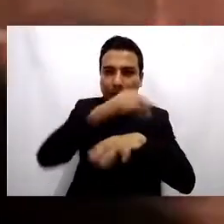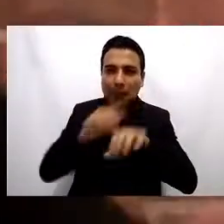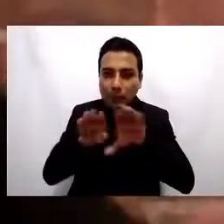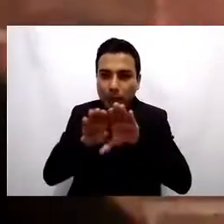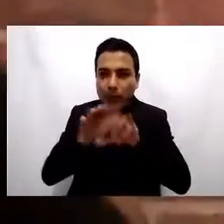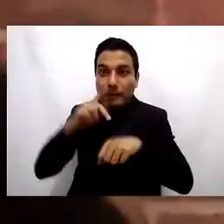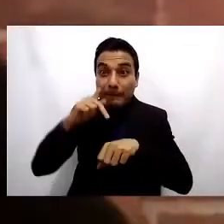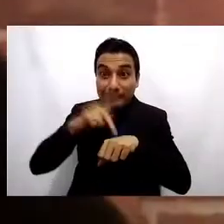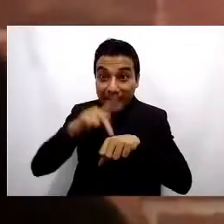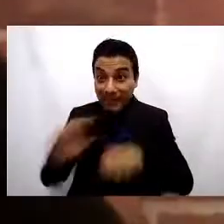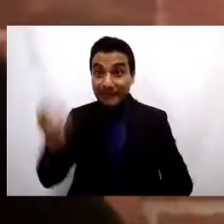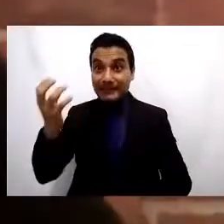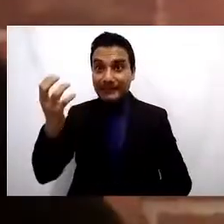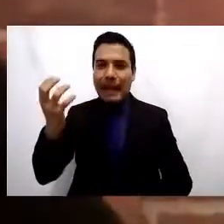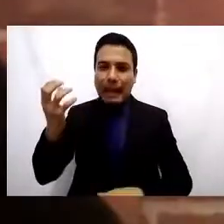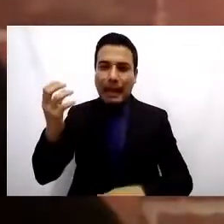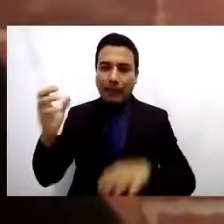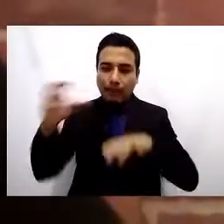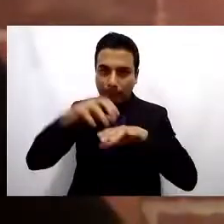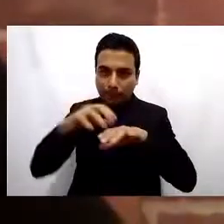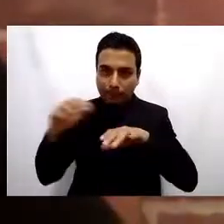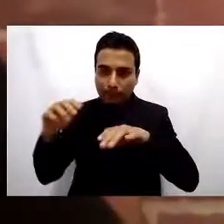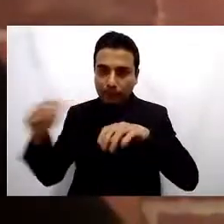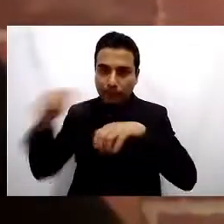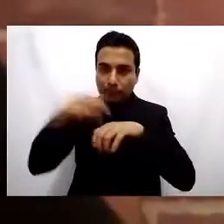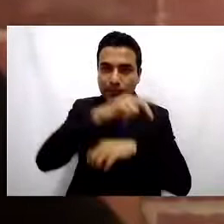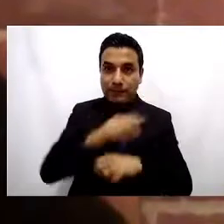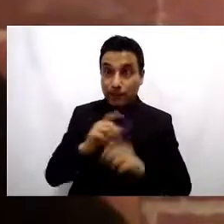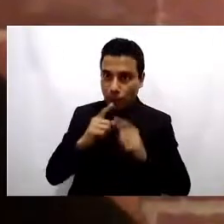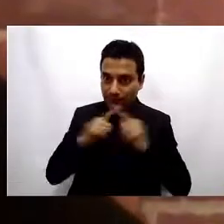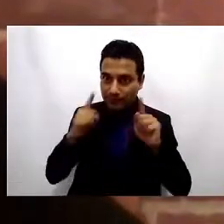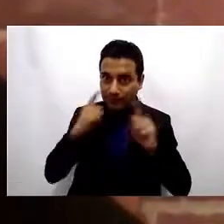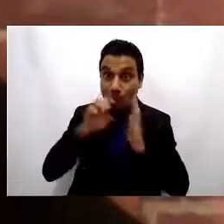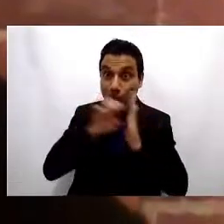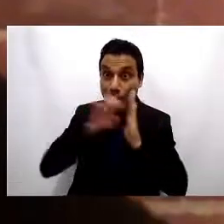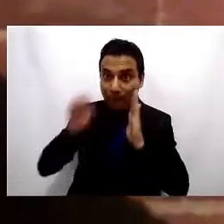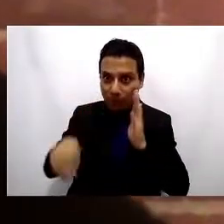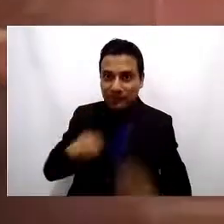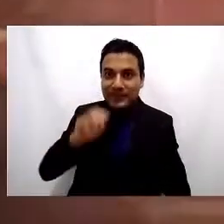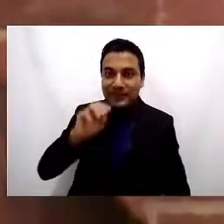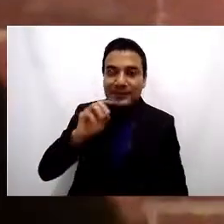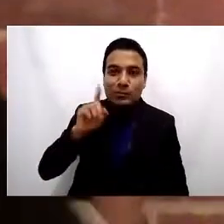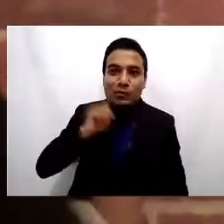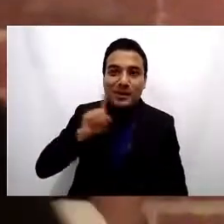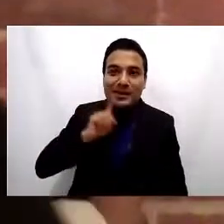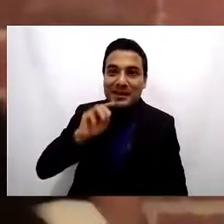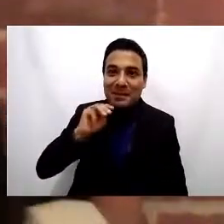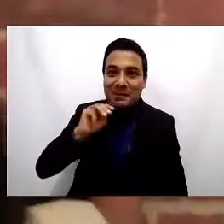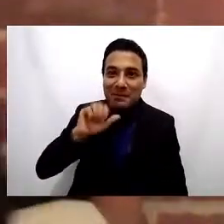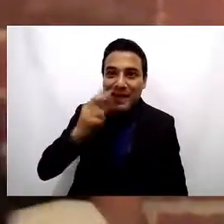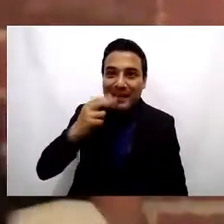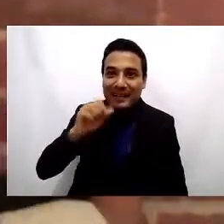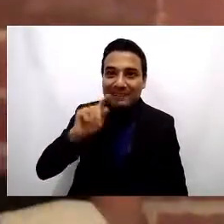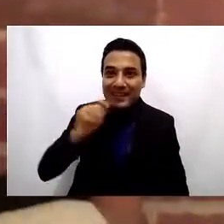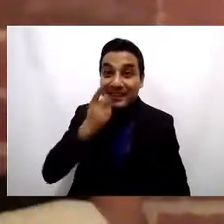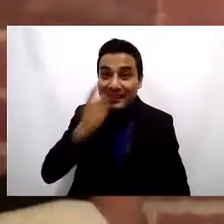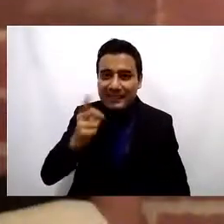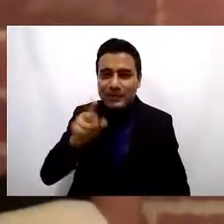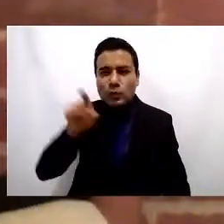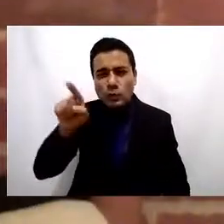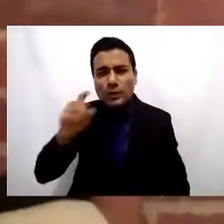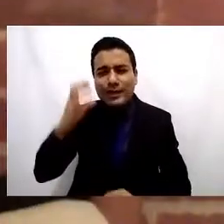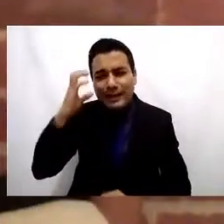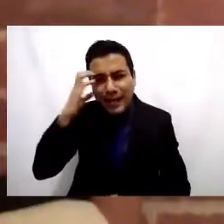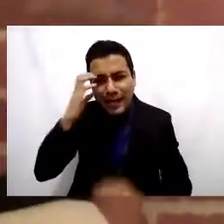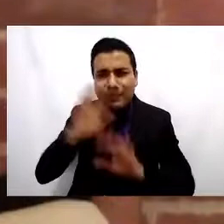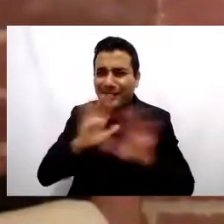correspondientes. Otra cosa es que Lady Macbeth te diga, al lecho, querido, al lecho, a la cama, ya